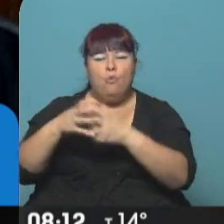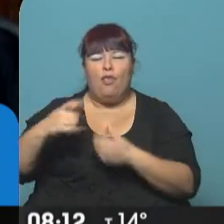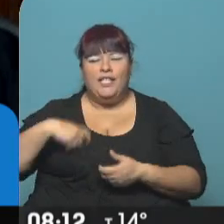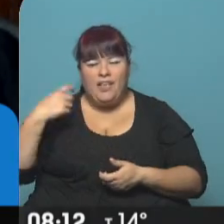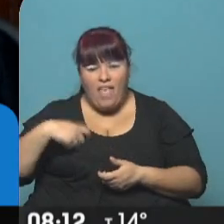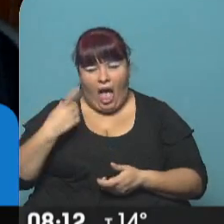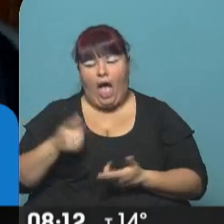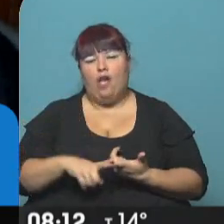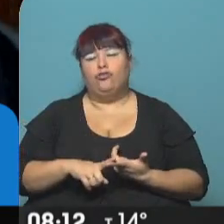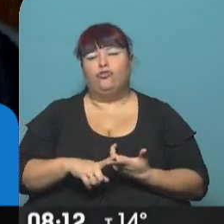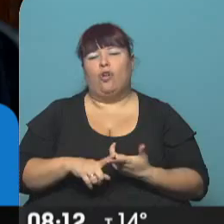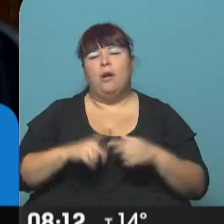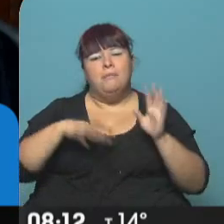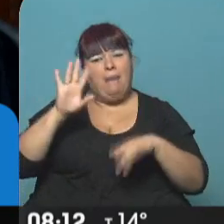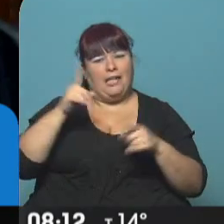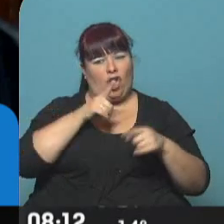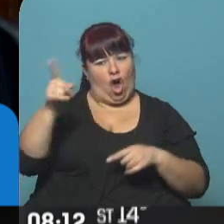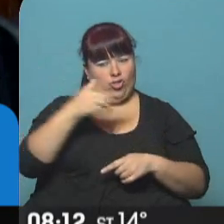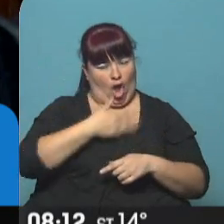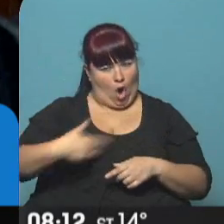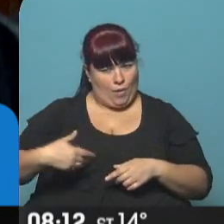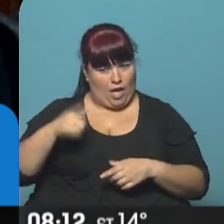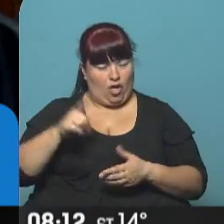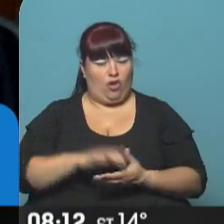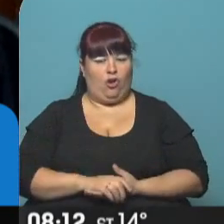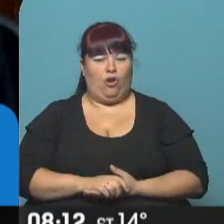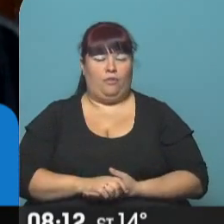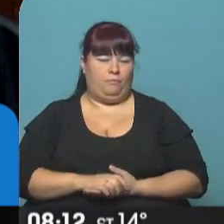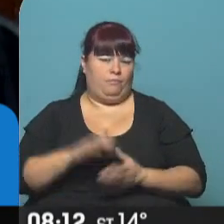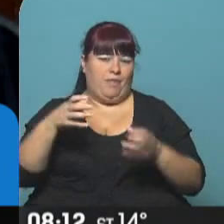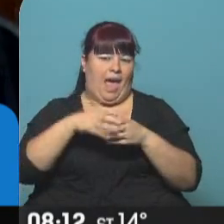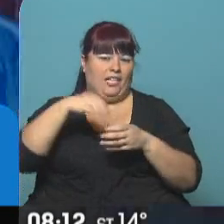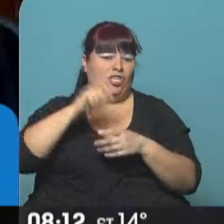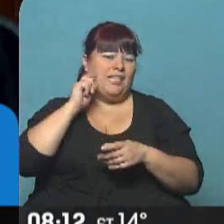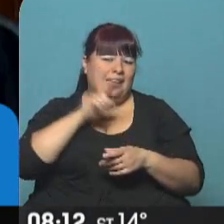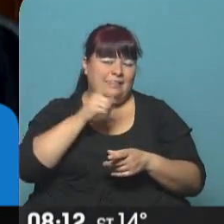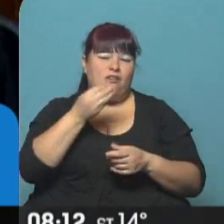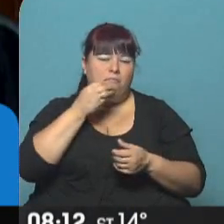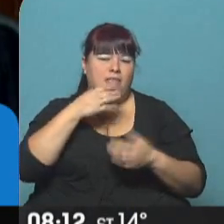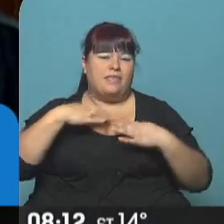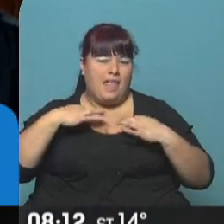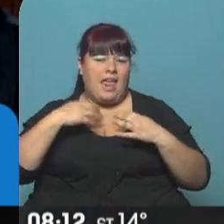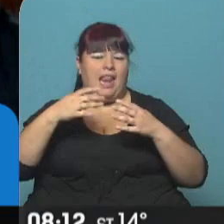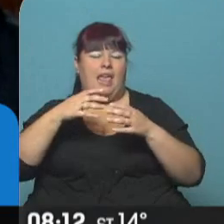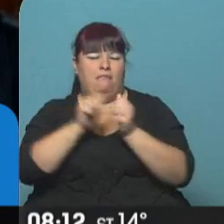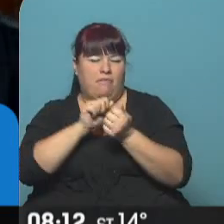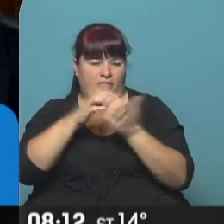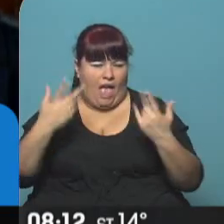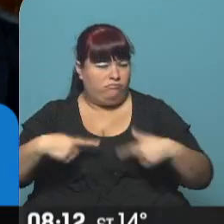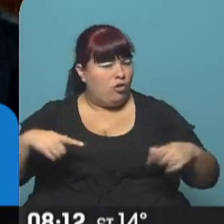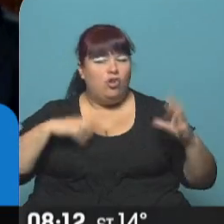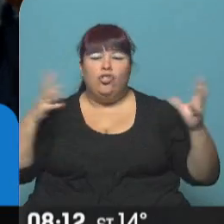sindicales mayormente opositoras dentro de la CGT, la alimentación, textiles, gráficos. Bueno,